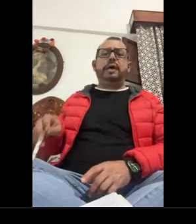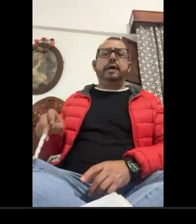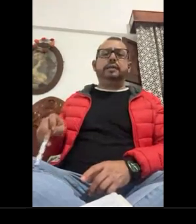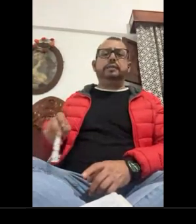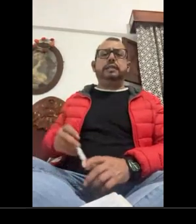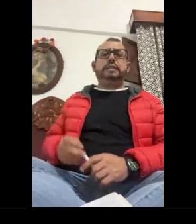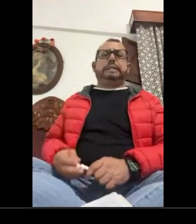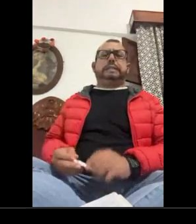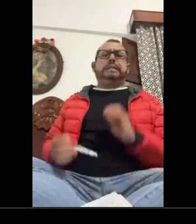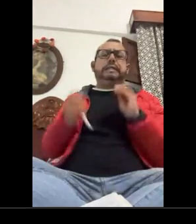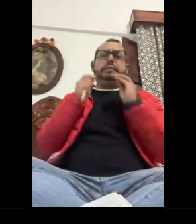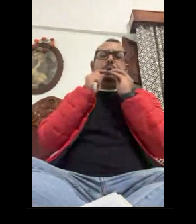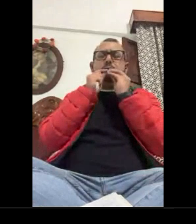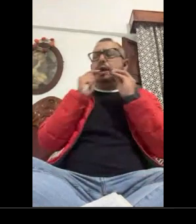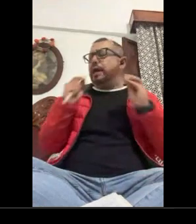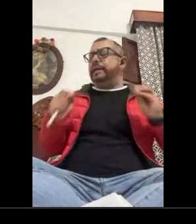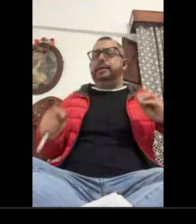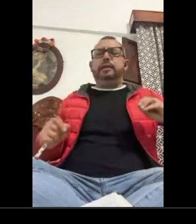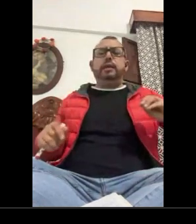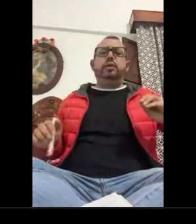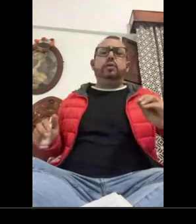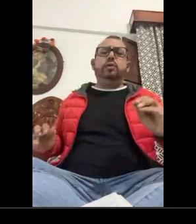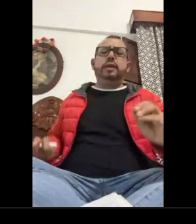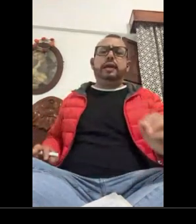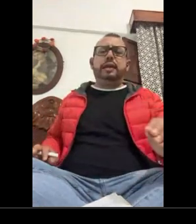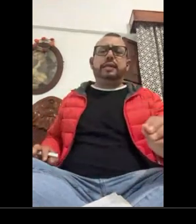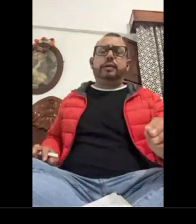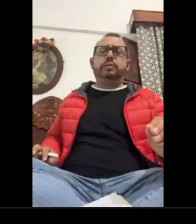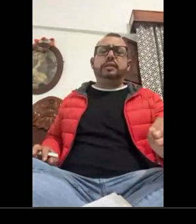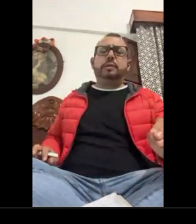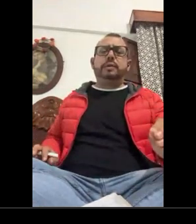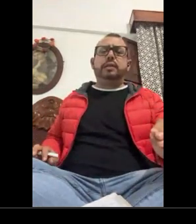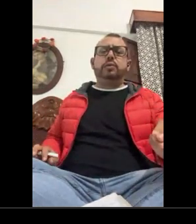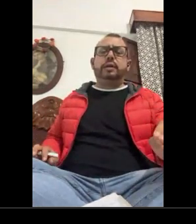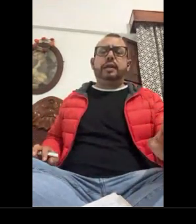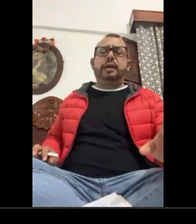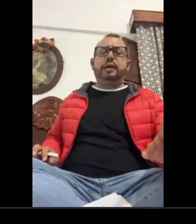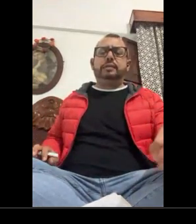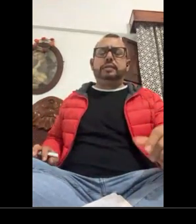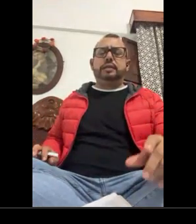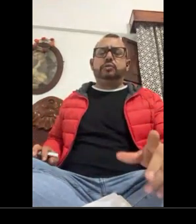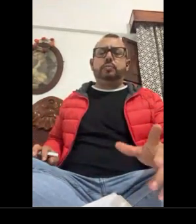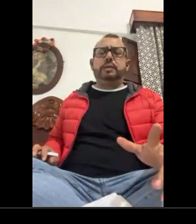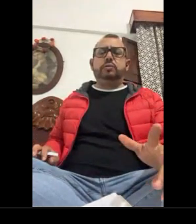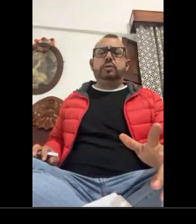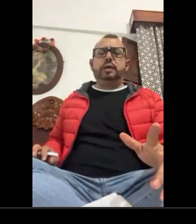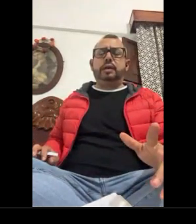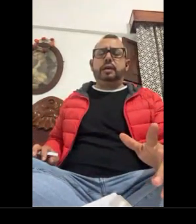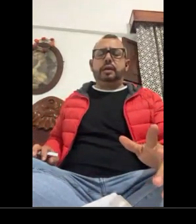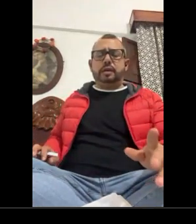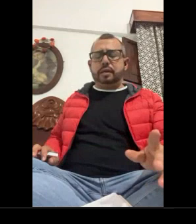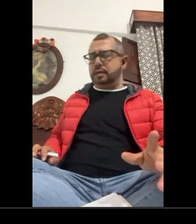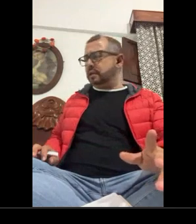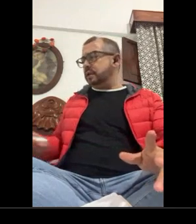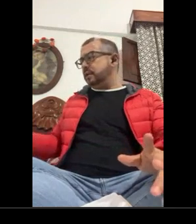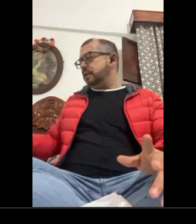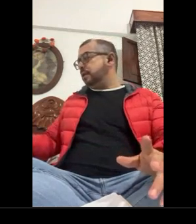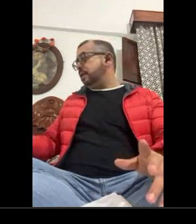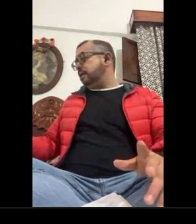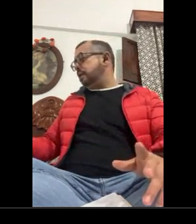pregunta. Antes, perdón. Y lo de la segunda actividad, lo de el instrumento